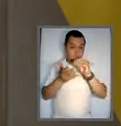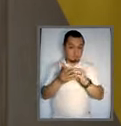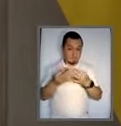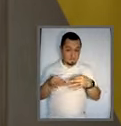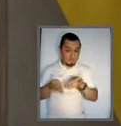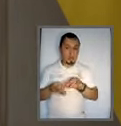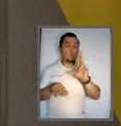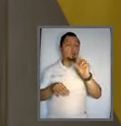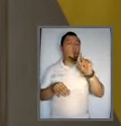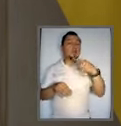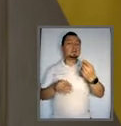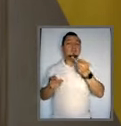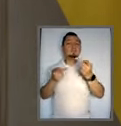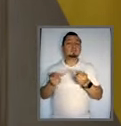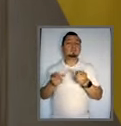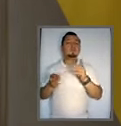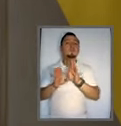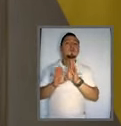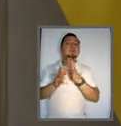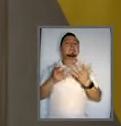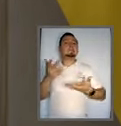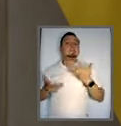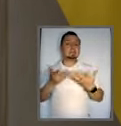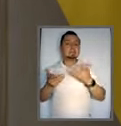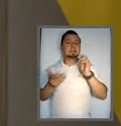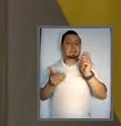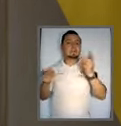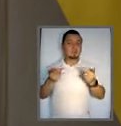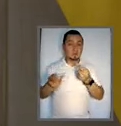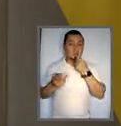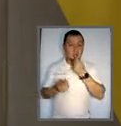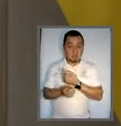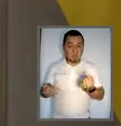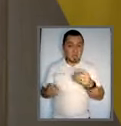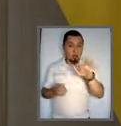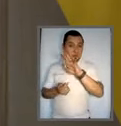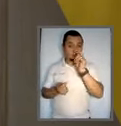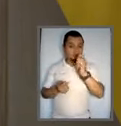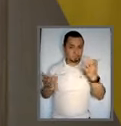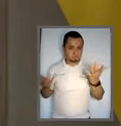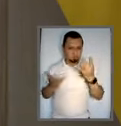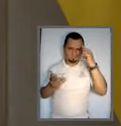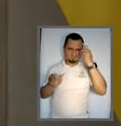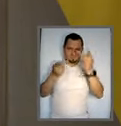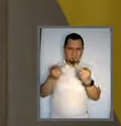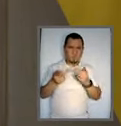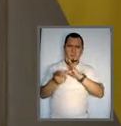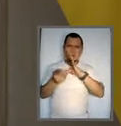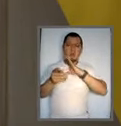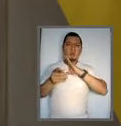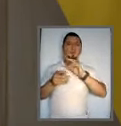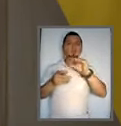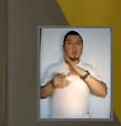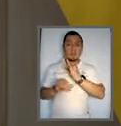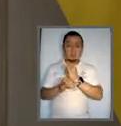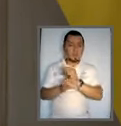la respuesta, no es un asunto o un impedimento el que los niños no tengan acceso a Internet. Hay un diseño especial para que el modelo de